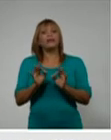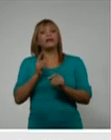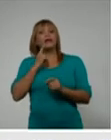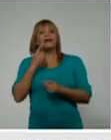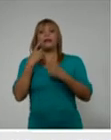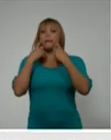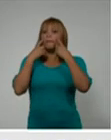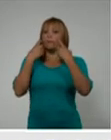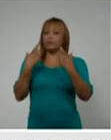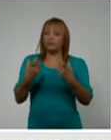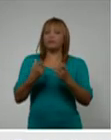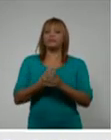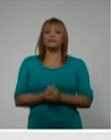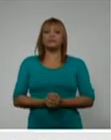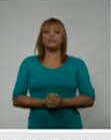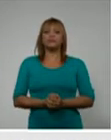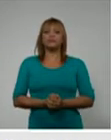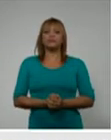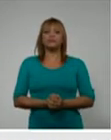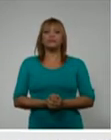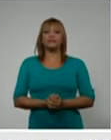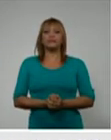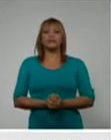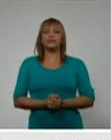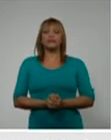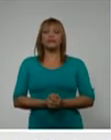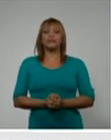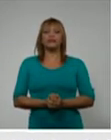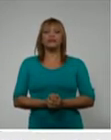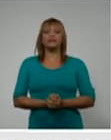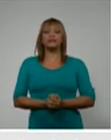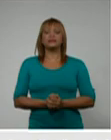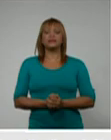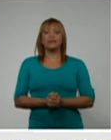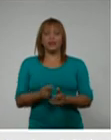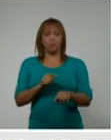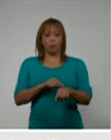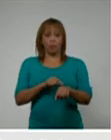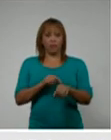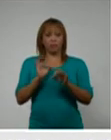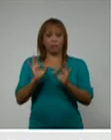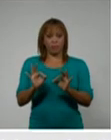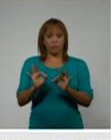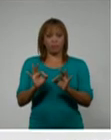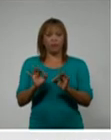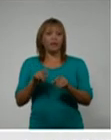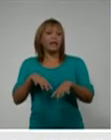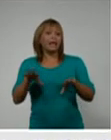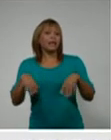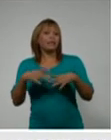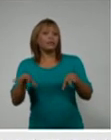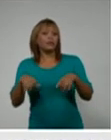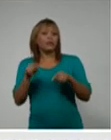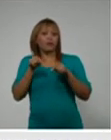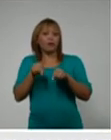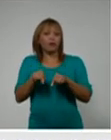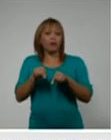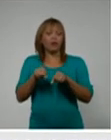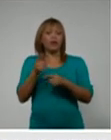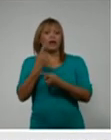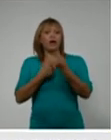valor muy importante. Máxime en estos momentos que hemos tenido en algunos